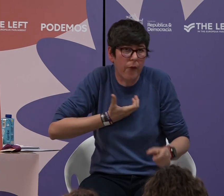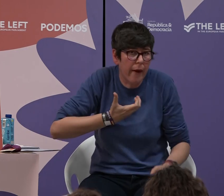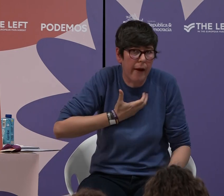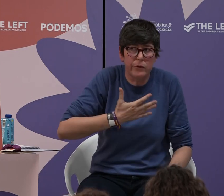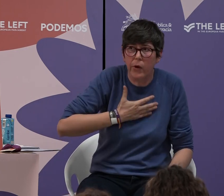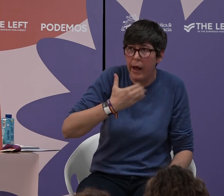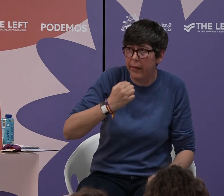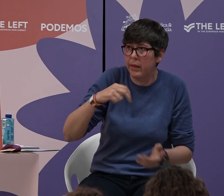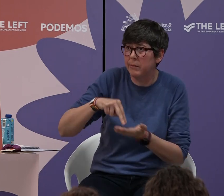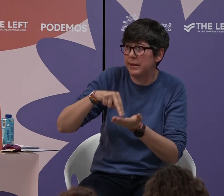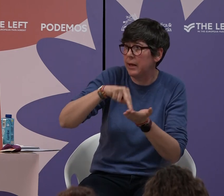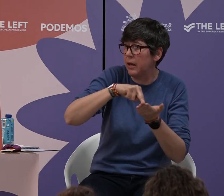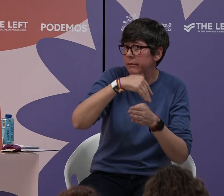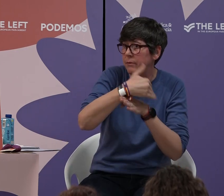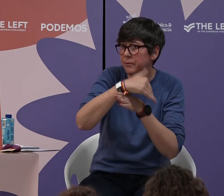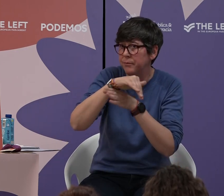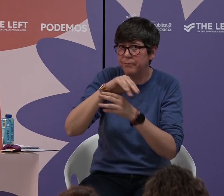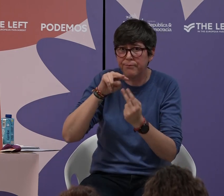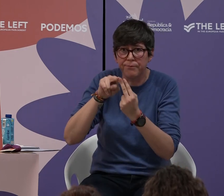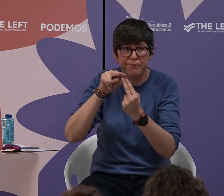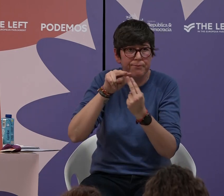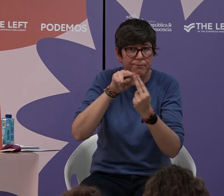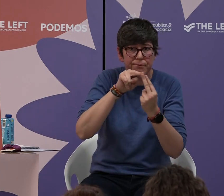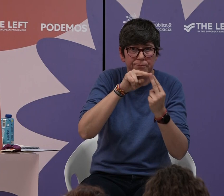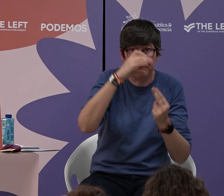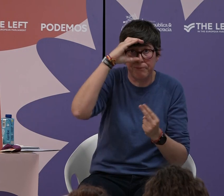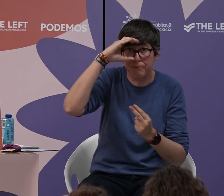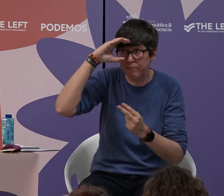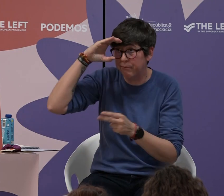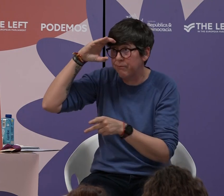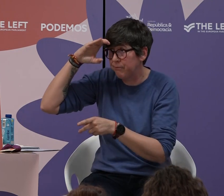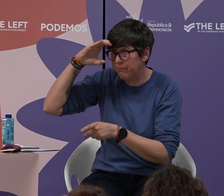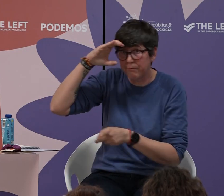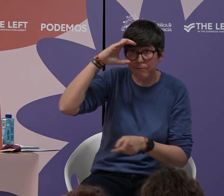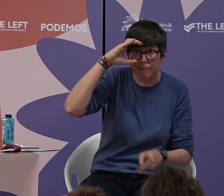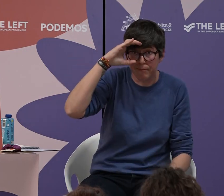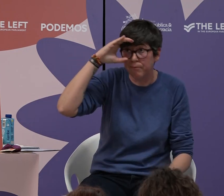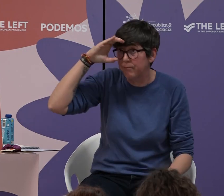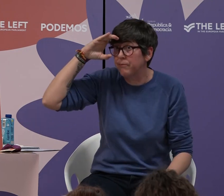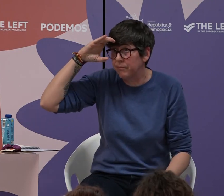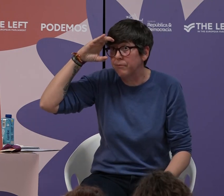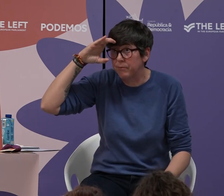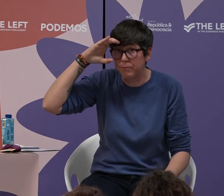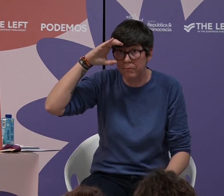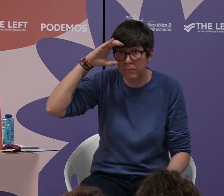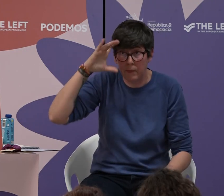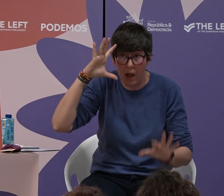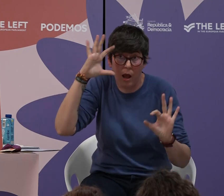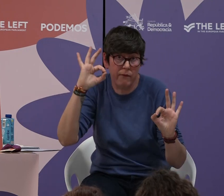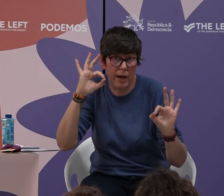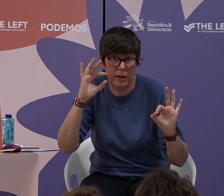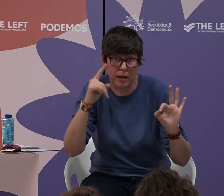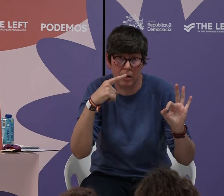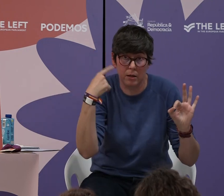a las bases a las personas no sé tenemos que estar todos y todas desde nuestra posición en las calles escuchando a la gente